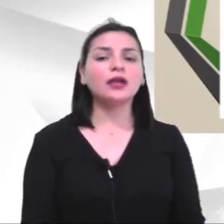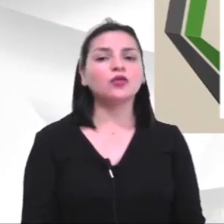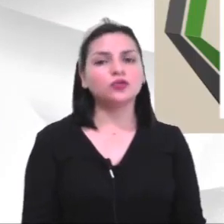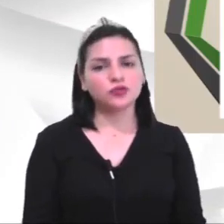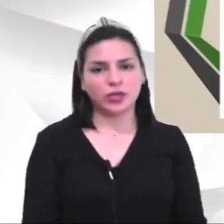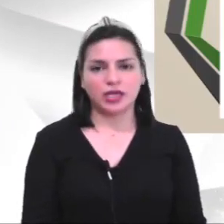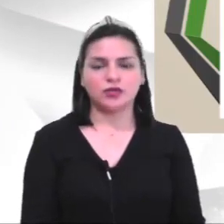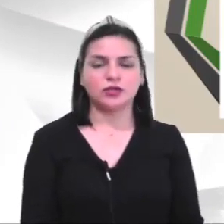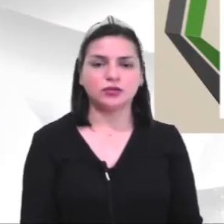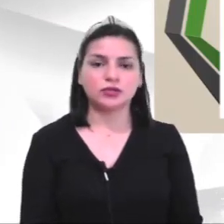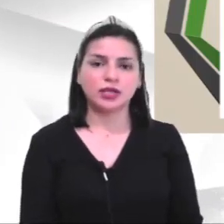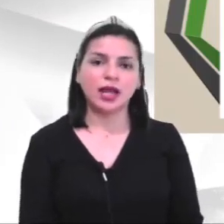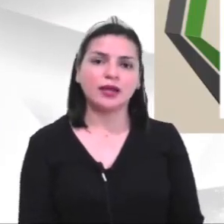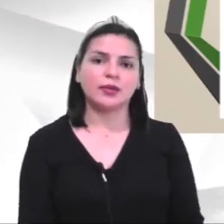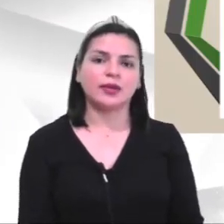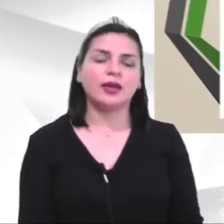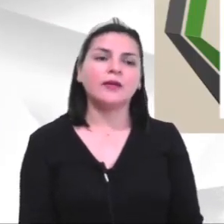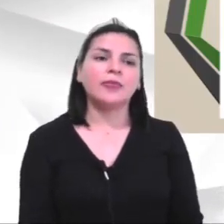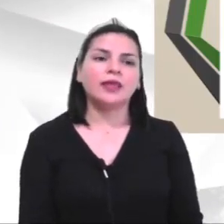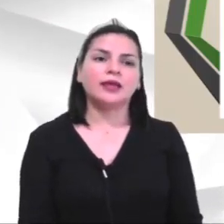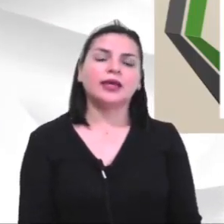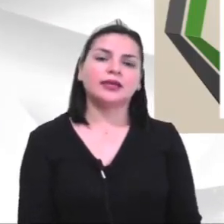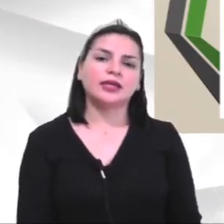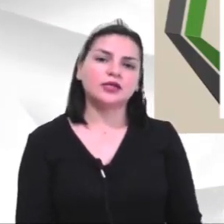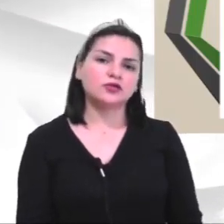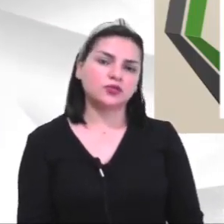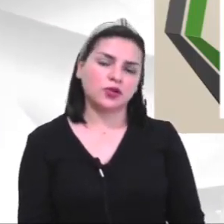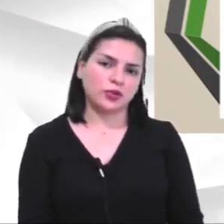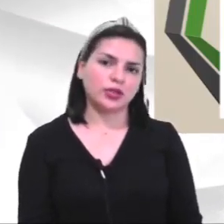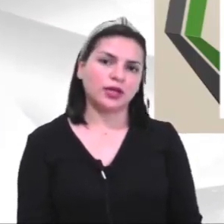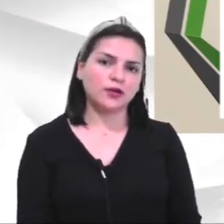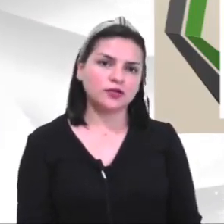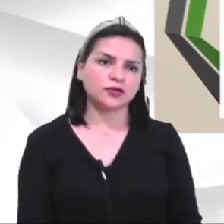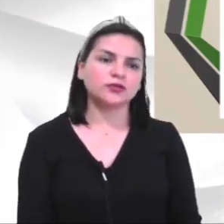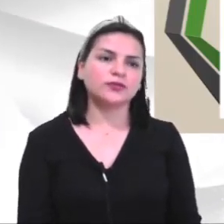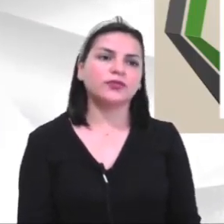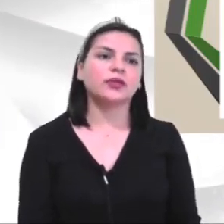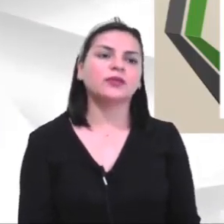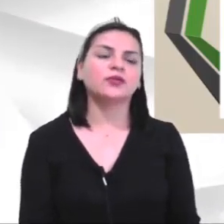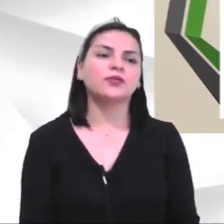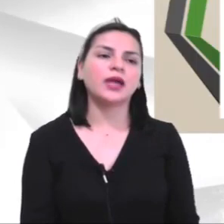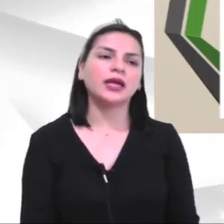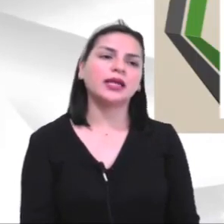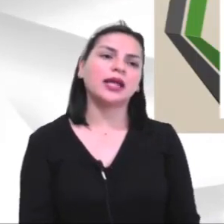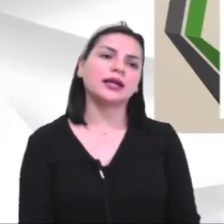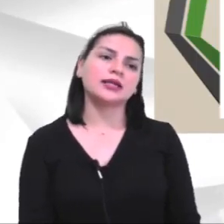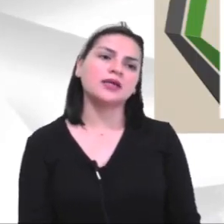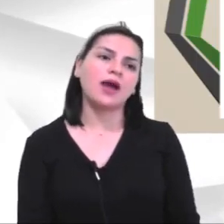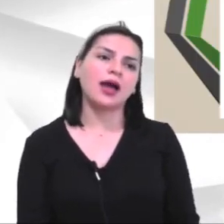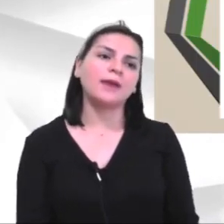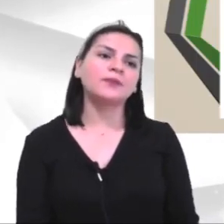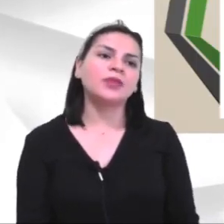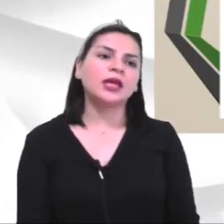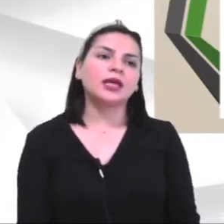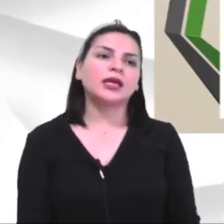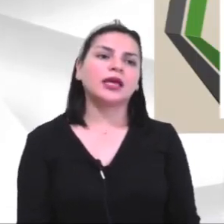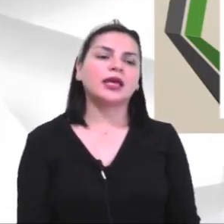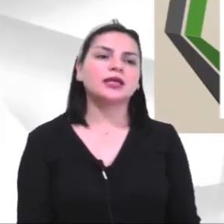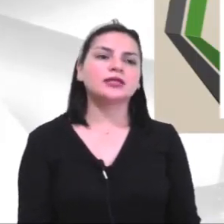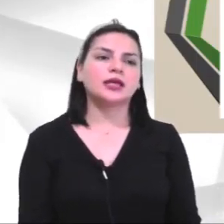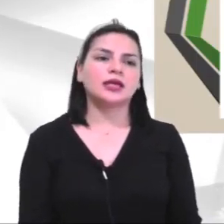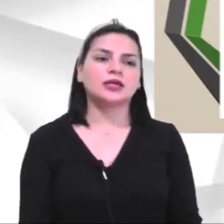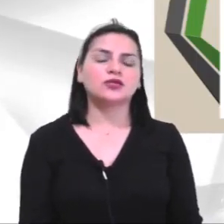Y algunos pequeños industriales, ¿verdad? Que tienen sus propios negocios. Muy bien, y la clase baja,